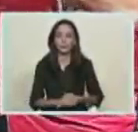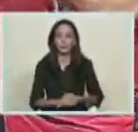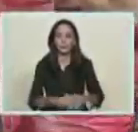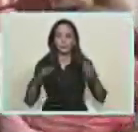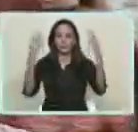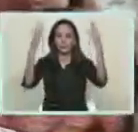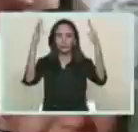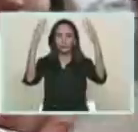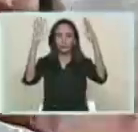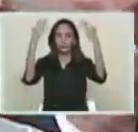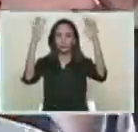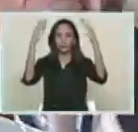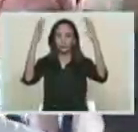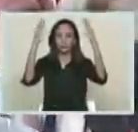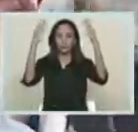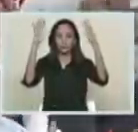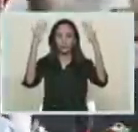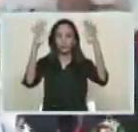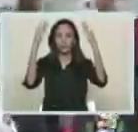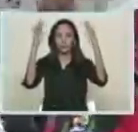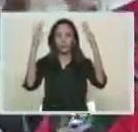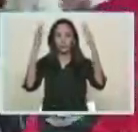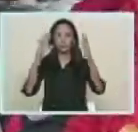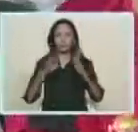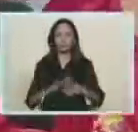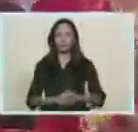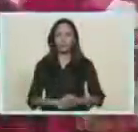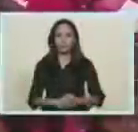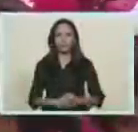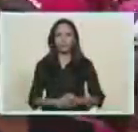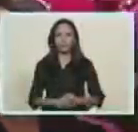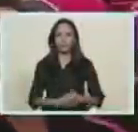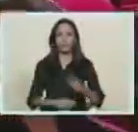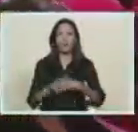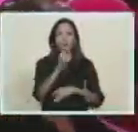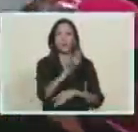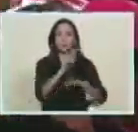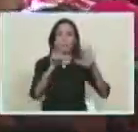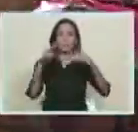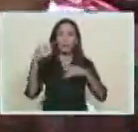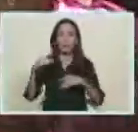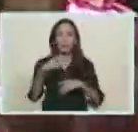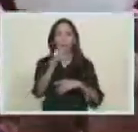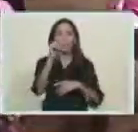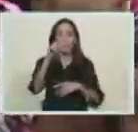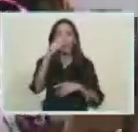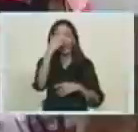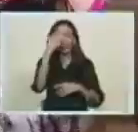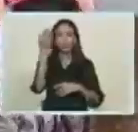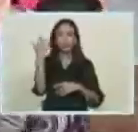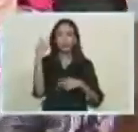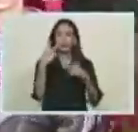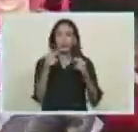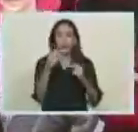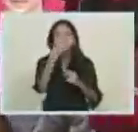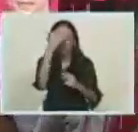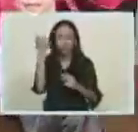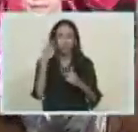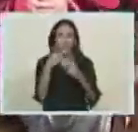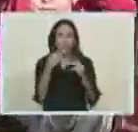exigía desde sus entrañas desde hace tiempo. 27 de noviembre, no lo olviden nunca.